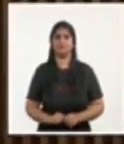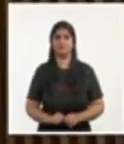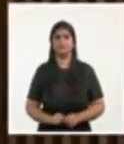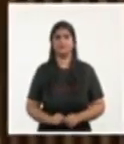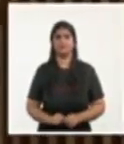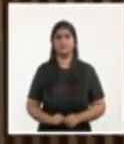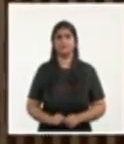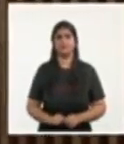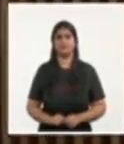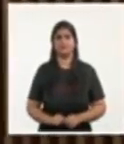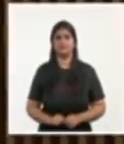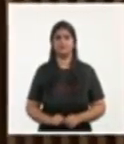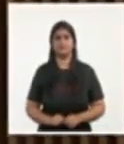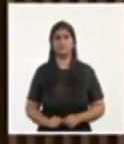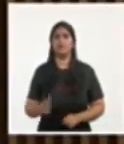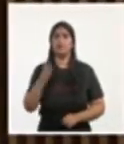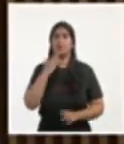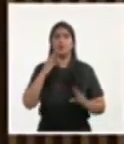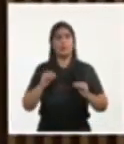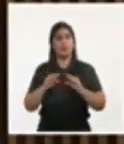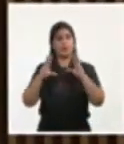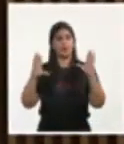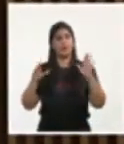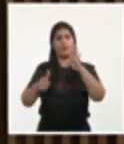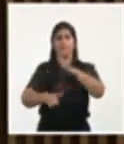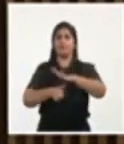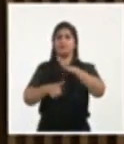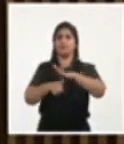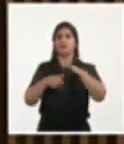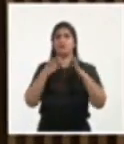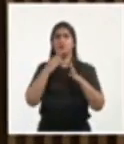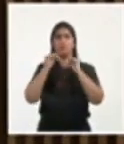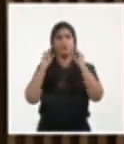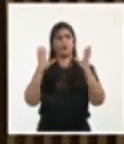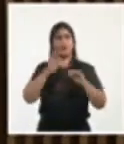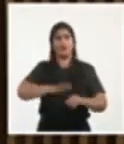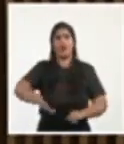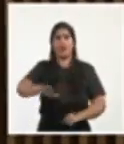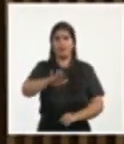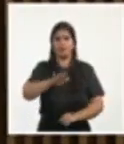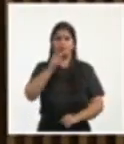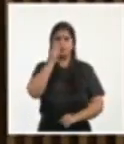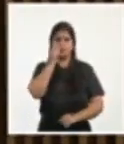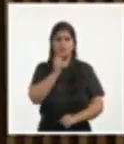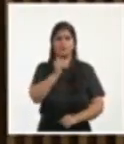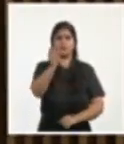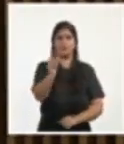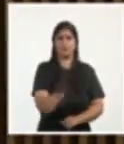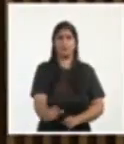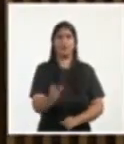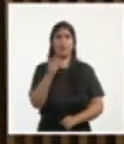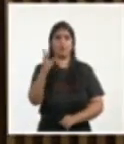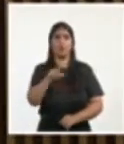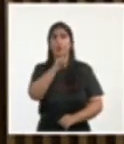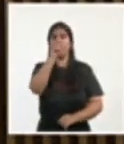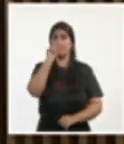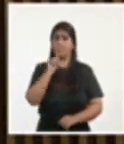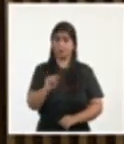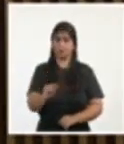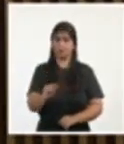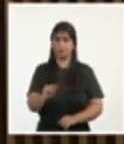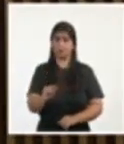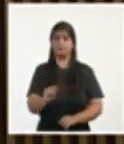Buenos días, presidente, y a los demás panelistas. Quisiera que me permitiera hacer 2 preguntas en una.